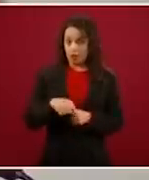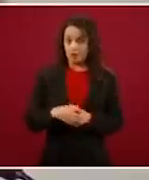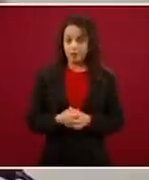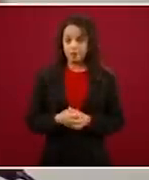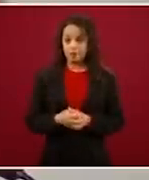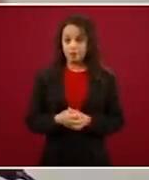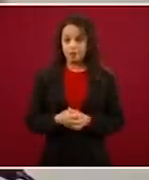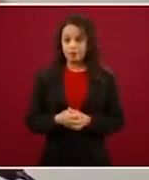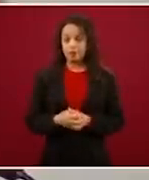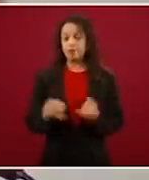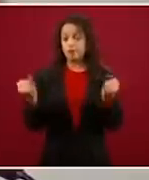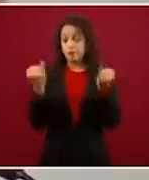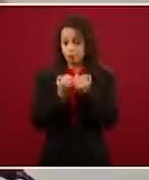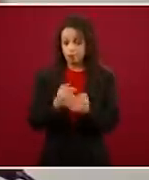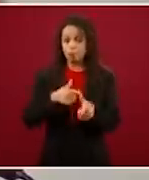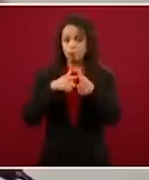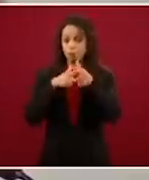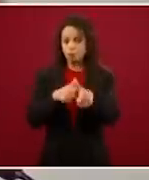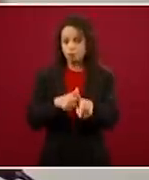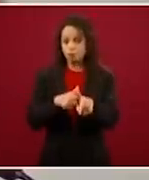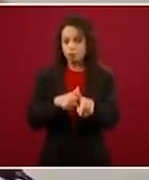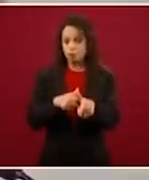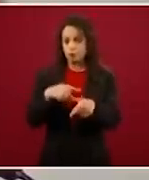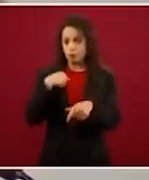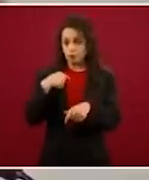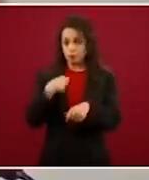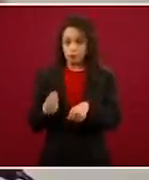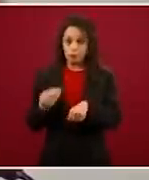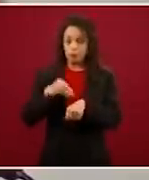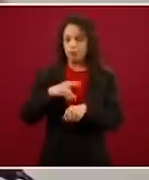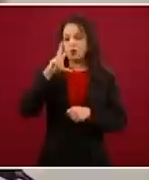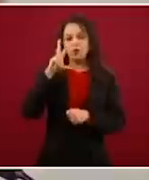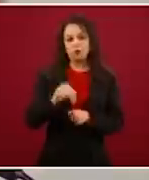para hacer lo mismo, llegamos para transformar.